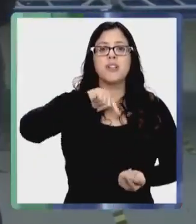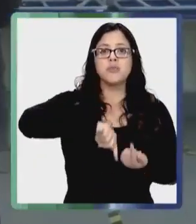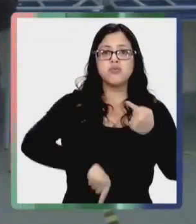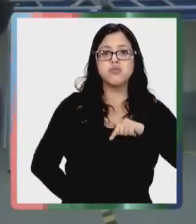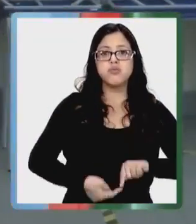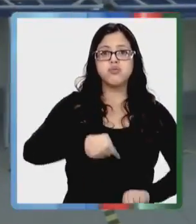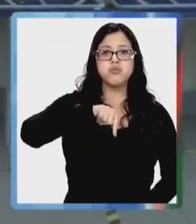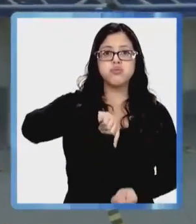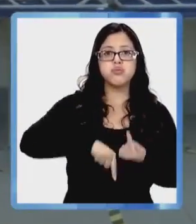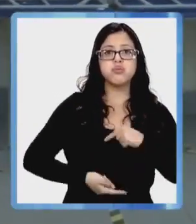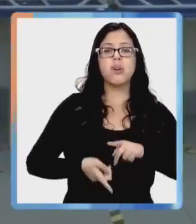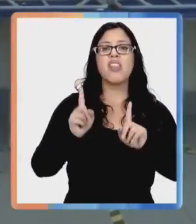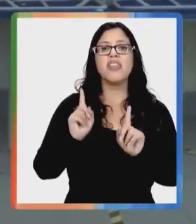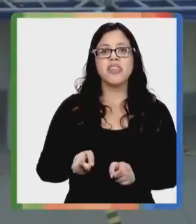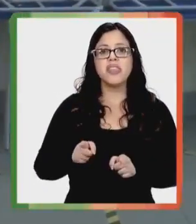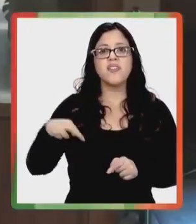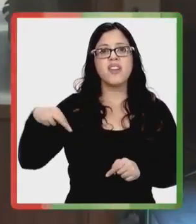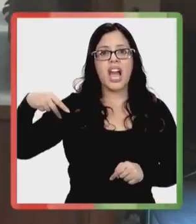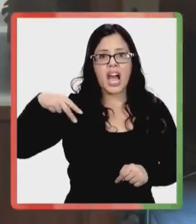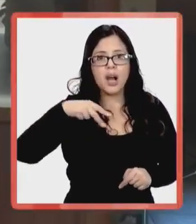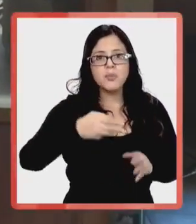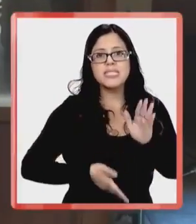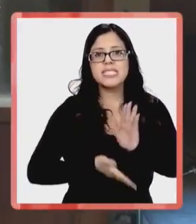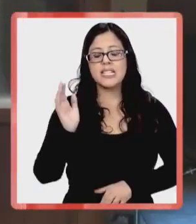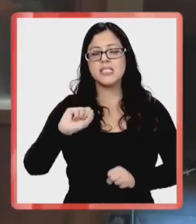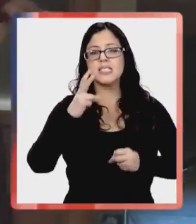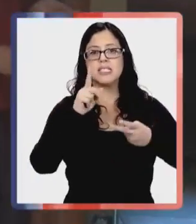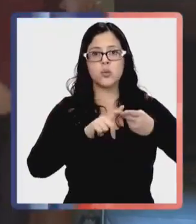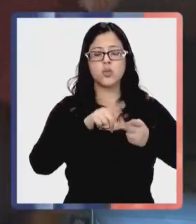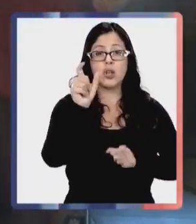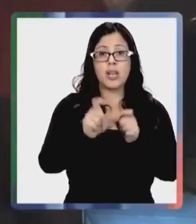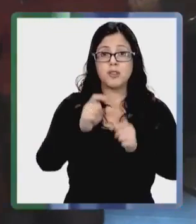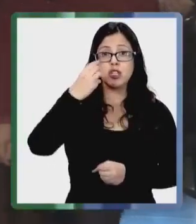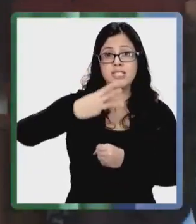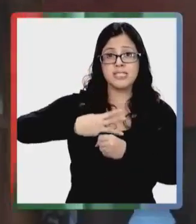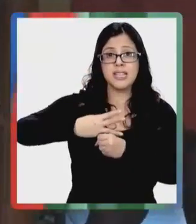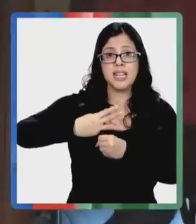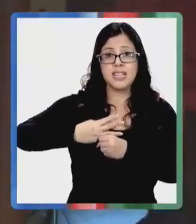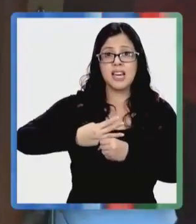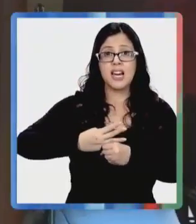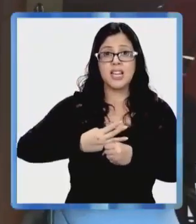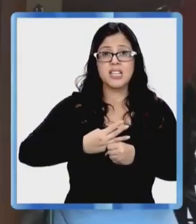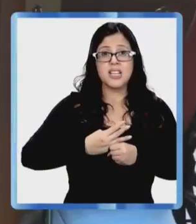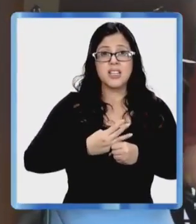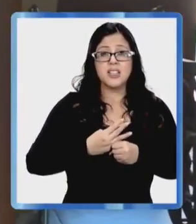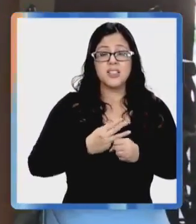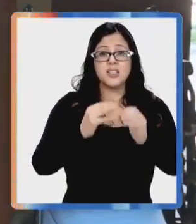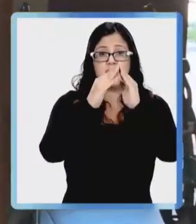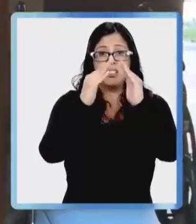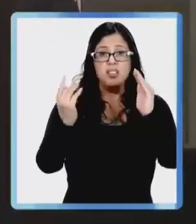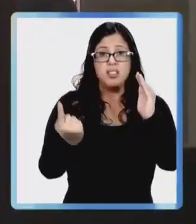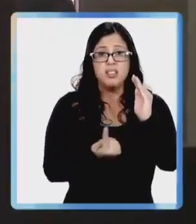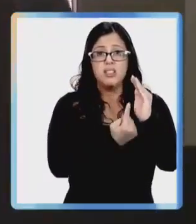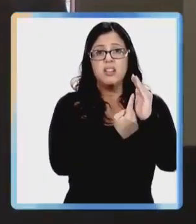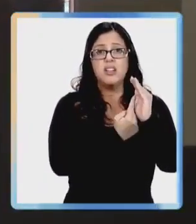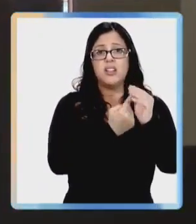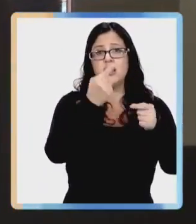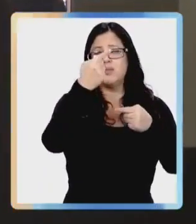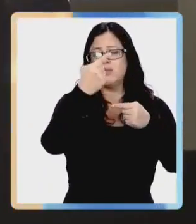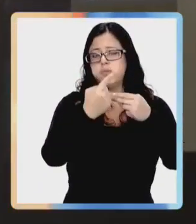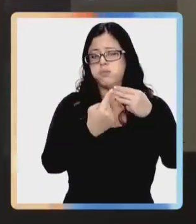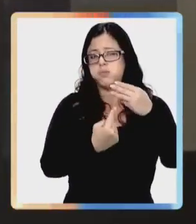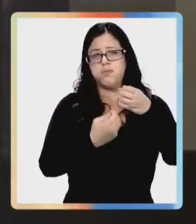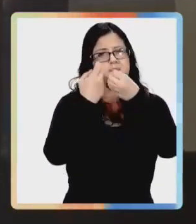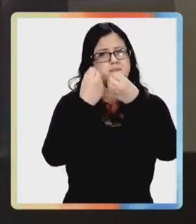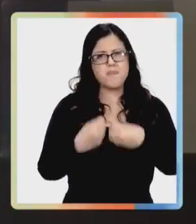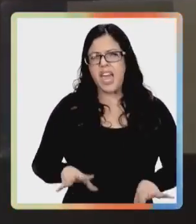Por lo tanto, debe caminar, debe salir. Segundo, nuestros pacientes de edad, con pocos días que estén encerrados, pierden una serie de